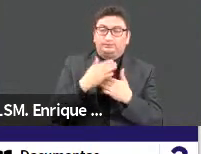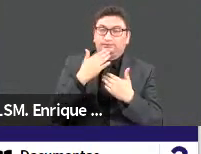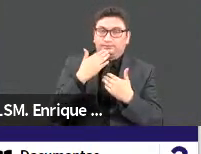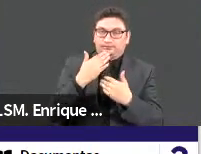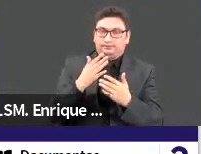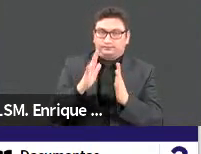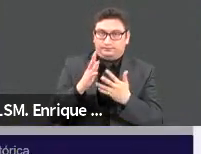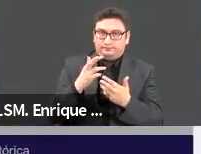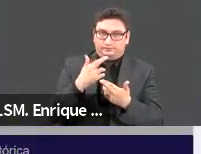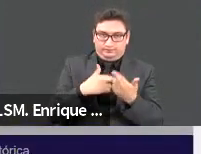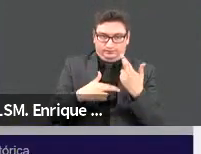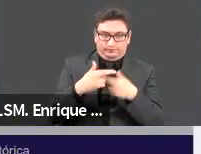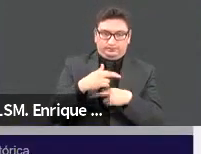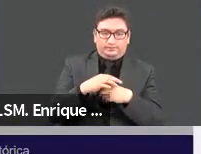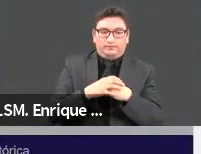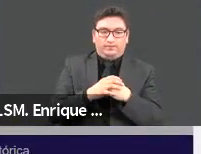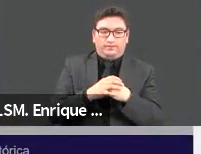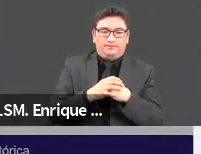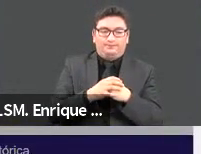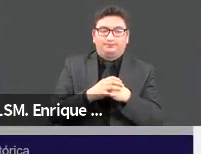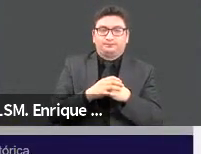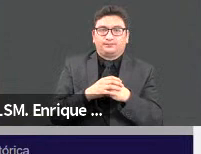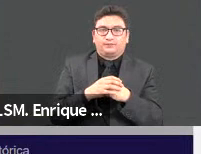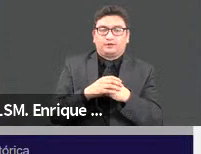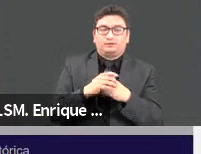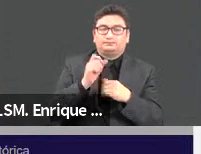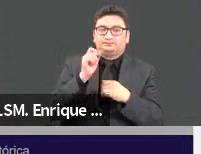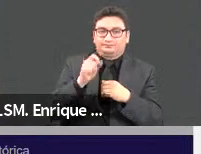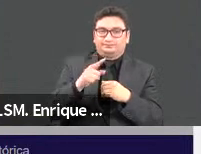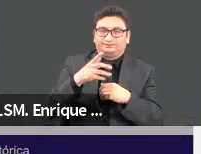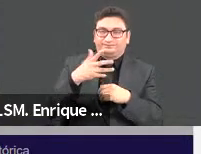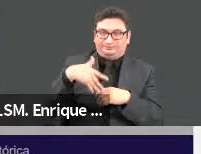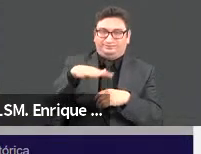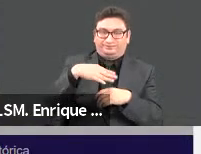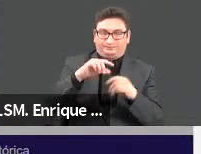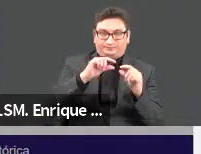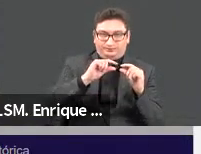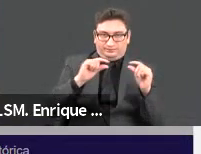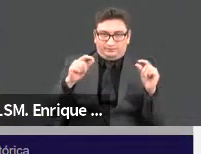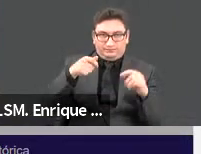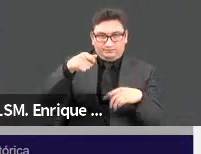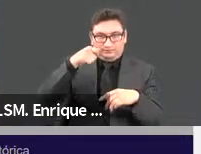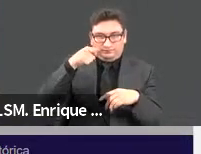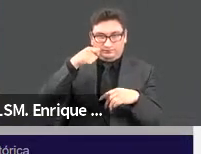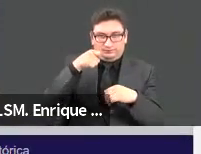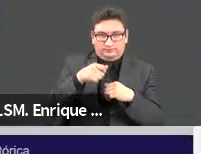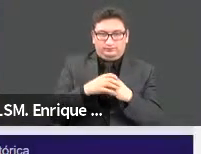ahora regresamos a nuestro apartado de búsqueda.